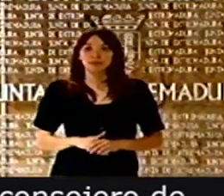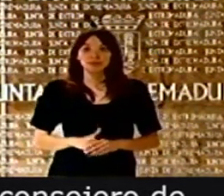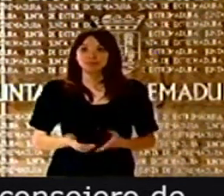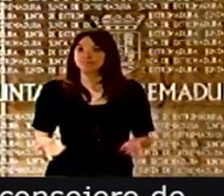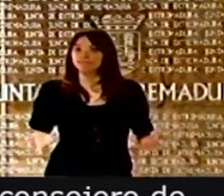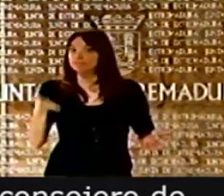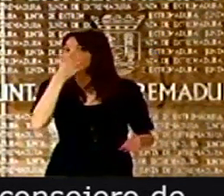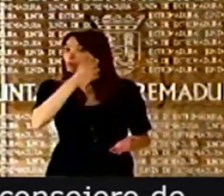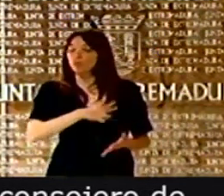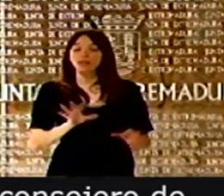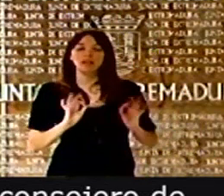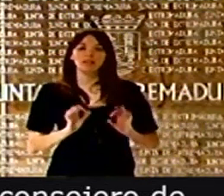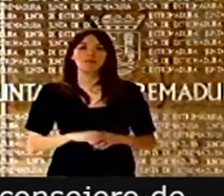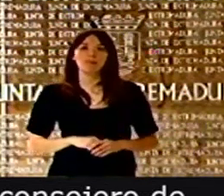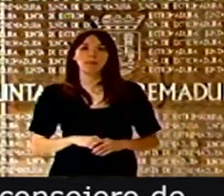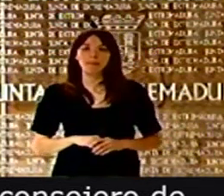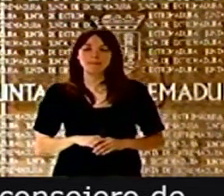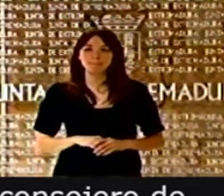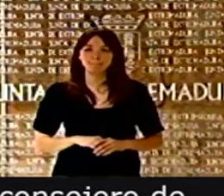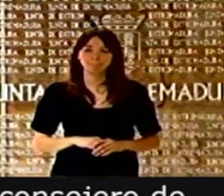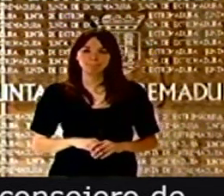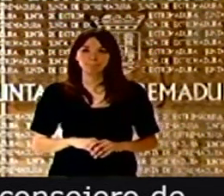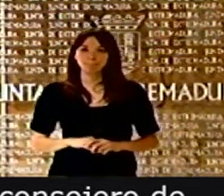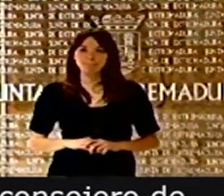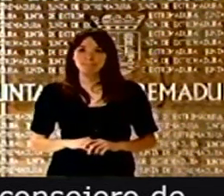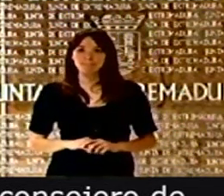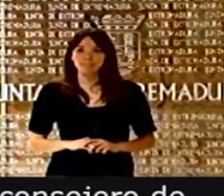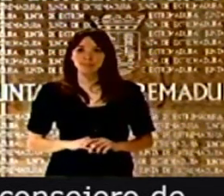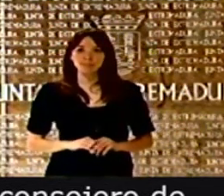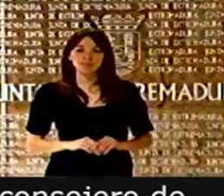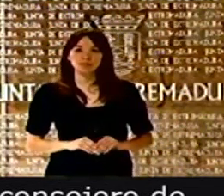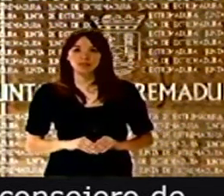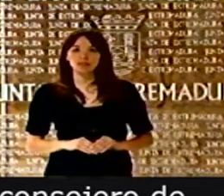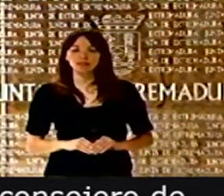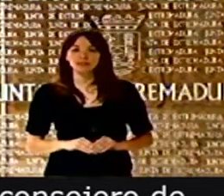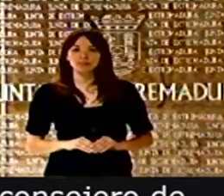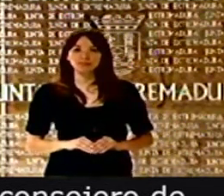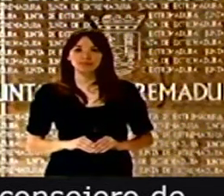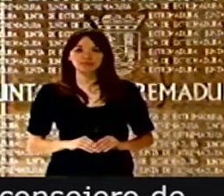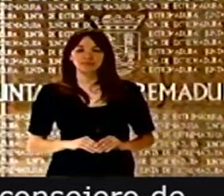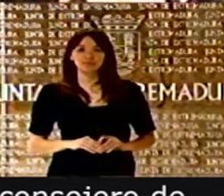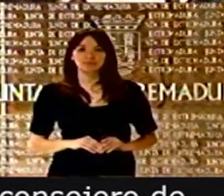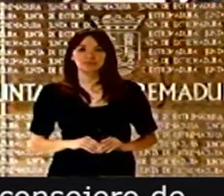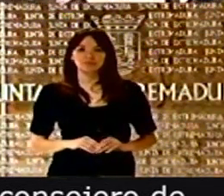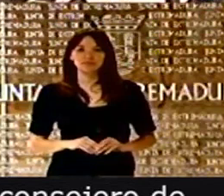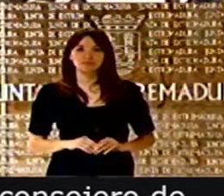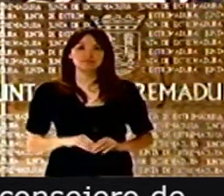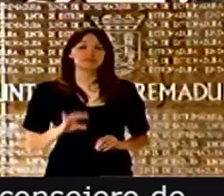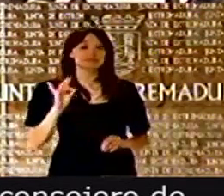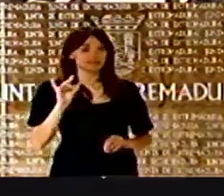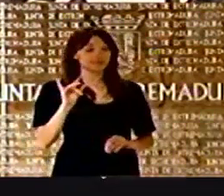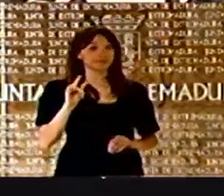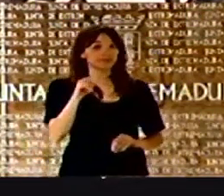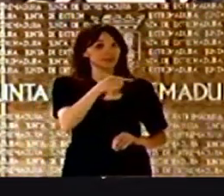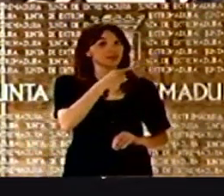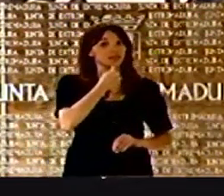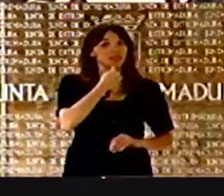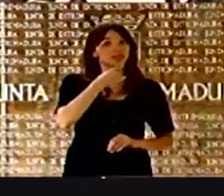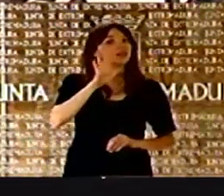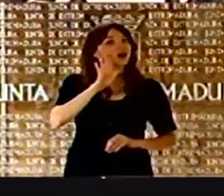denuncia. precisamente con eso que ha comentado